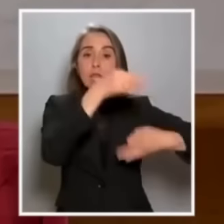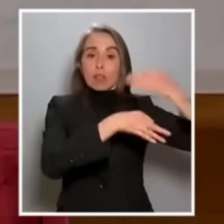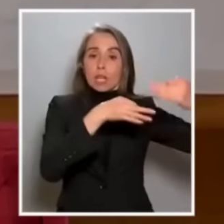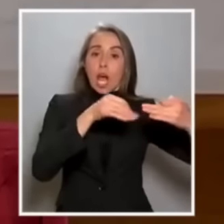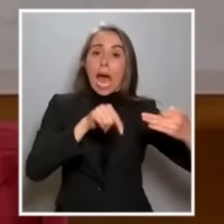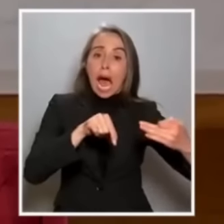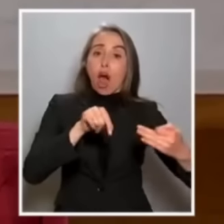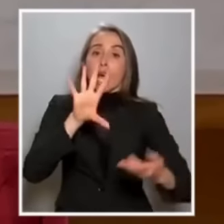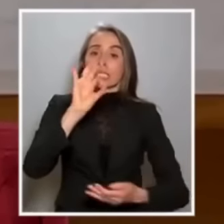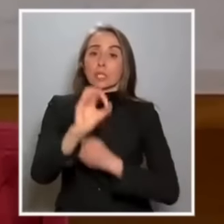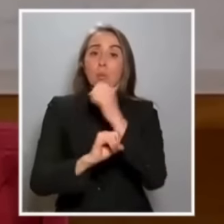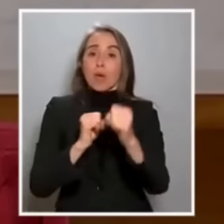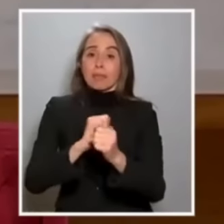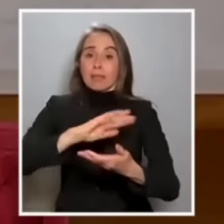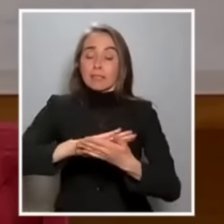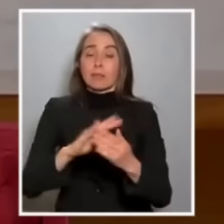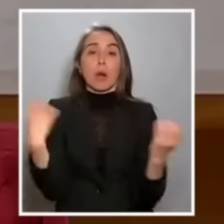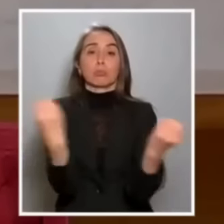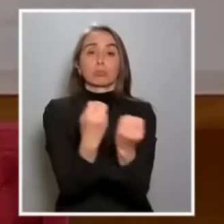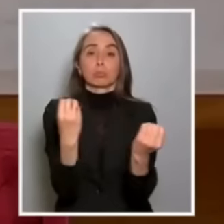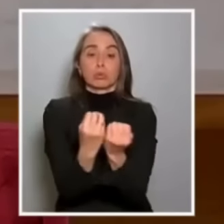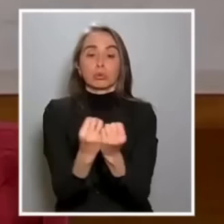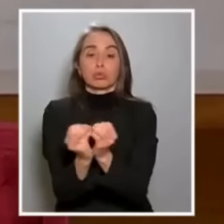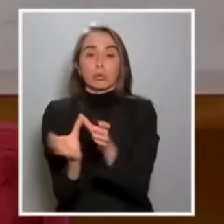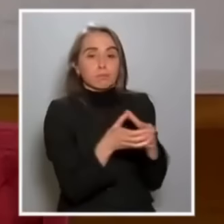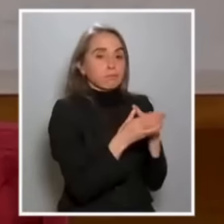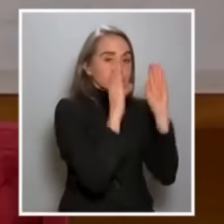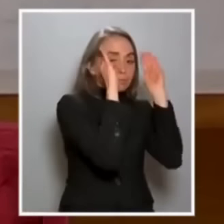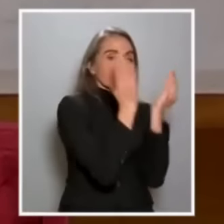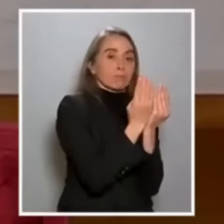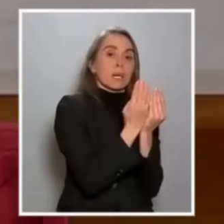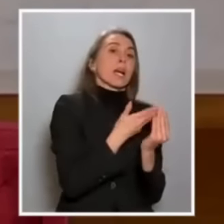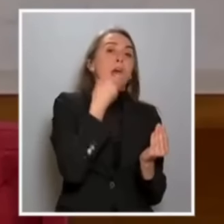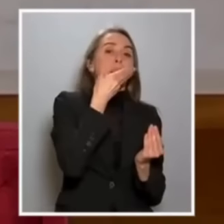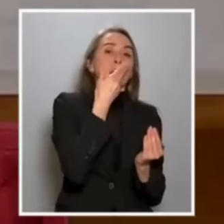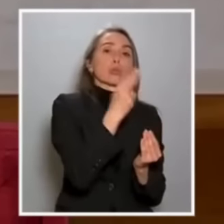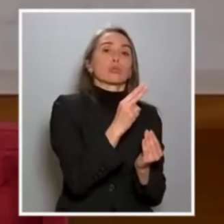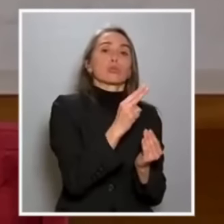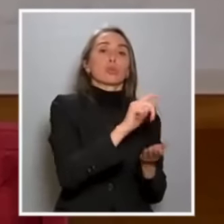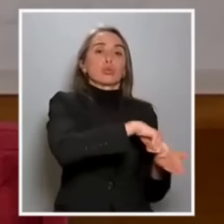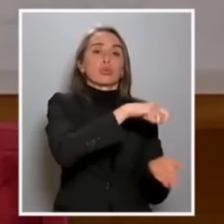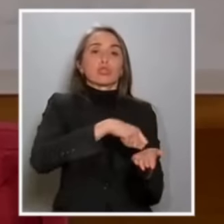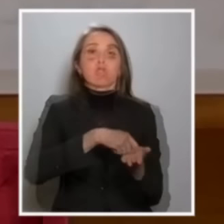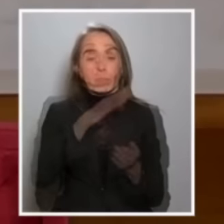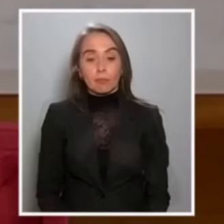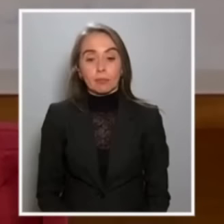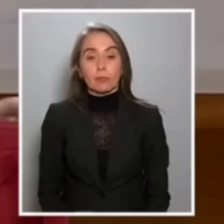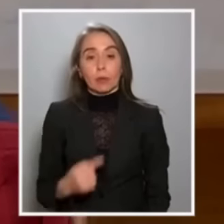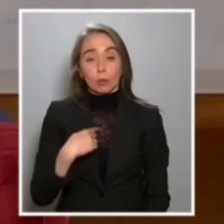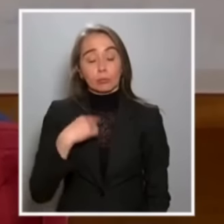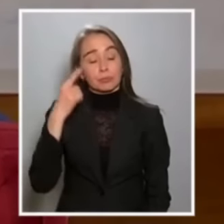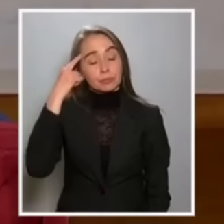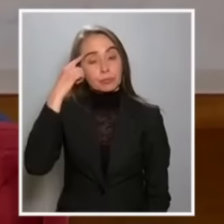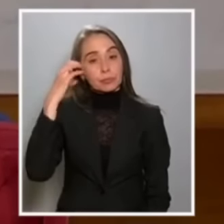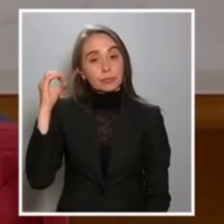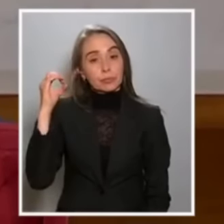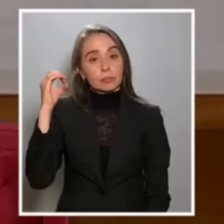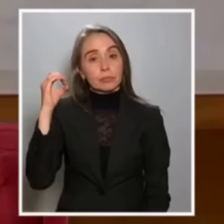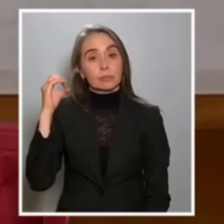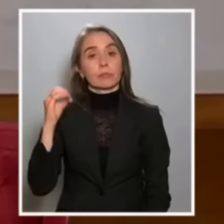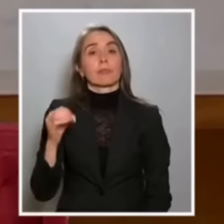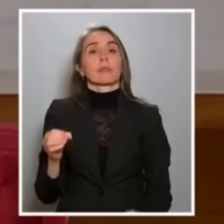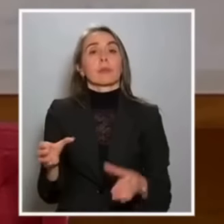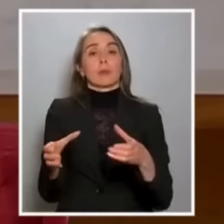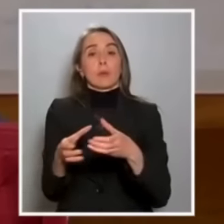esta vez, sin embargo, fueron muchos quienes se atrincheraron en un discurso para sus bases más radicales. Creo que la derecha